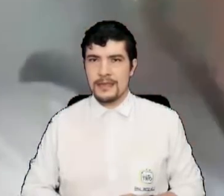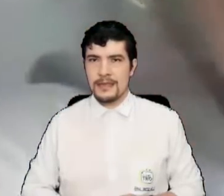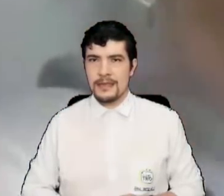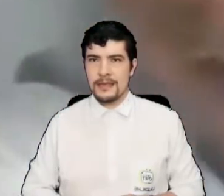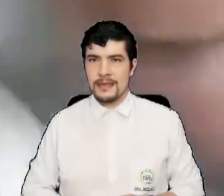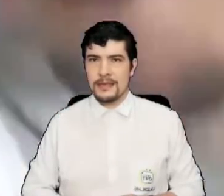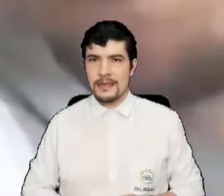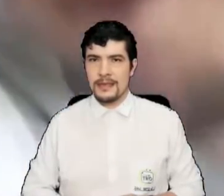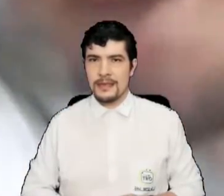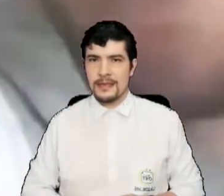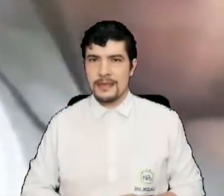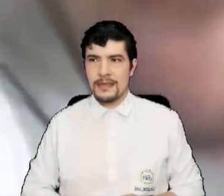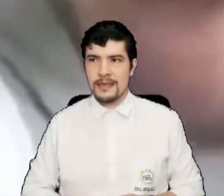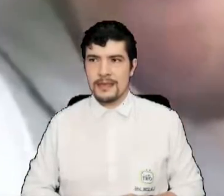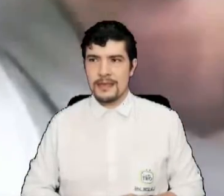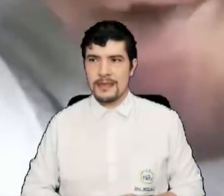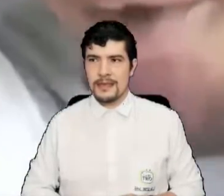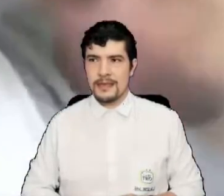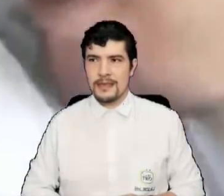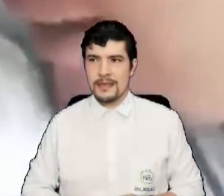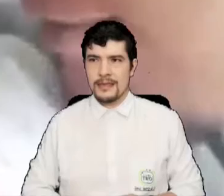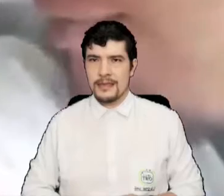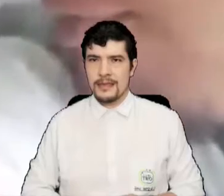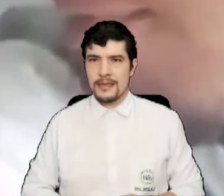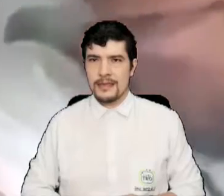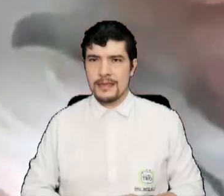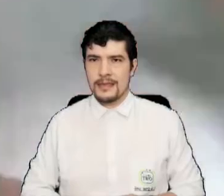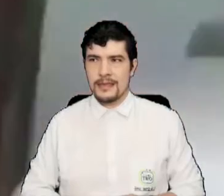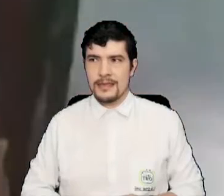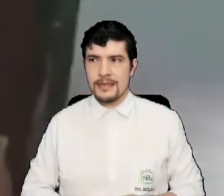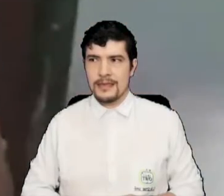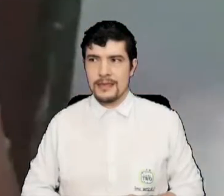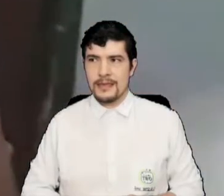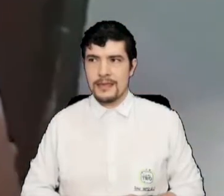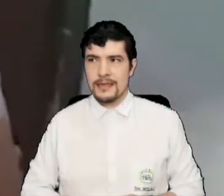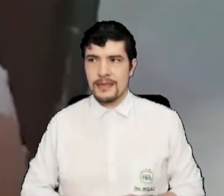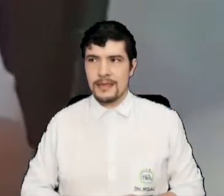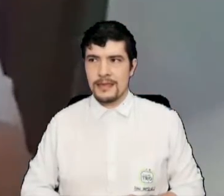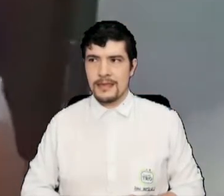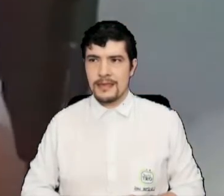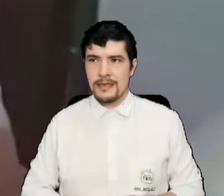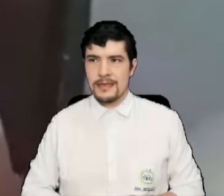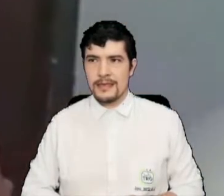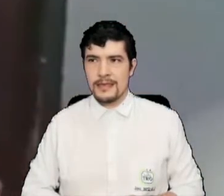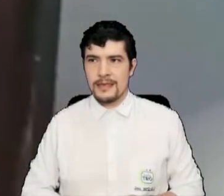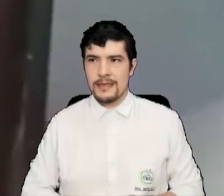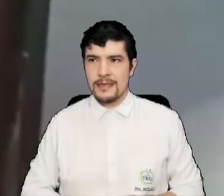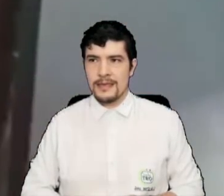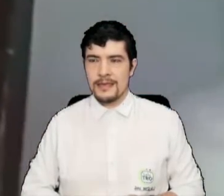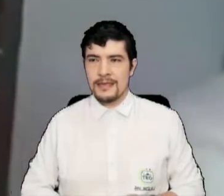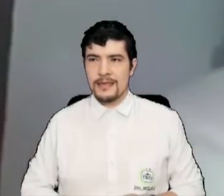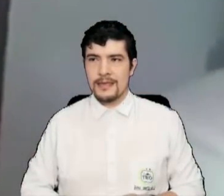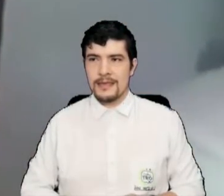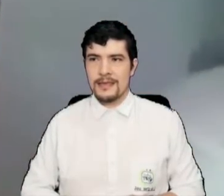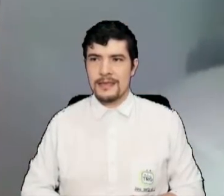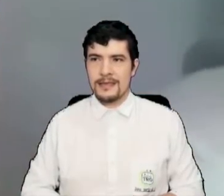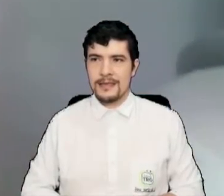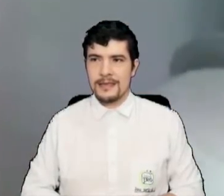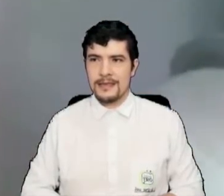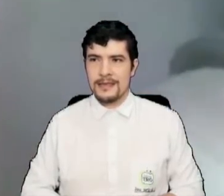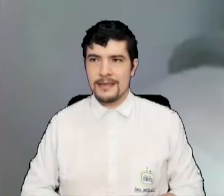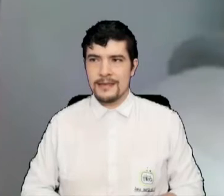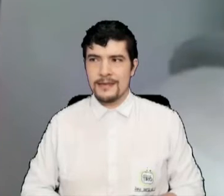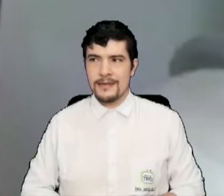trancando en vano tiros y Terranova. Ningún arquero, ni el mismo Julio Cosi,